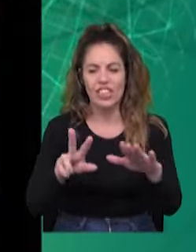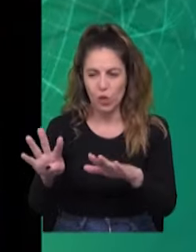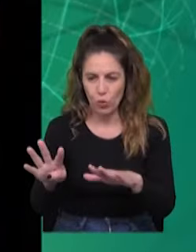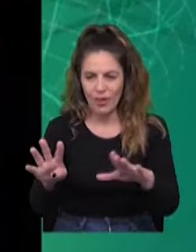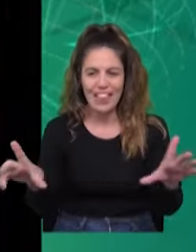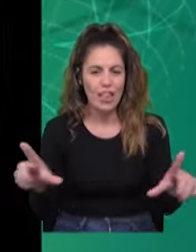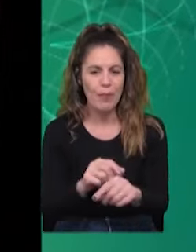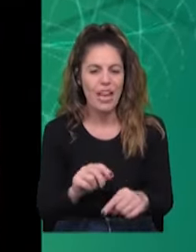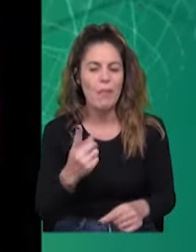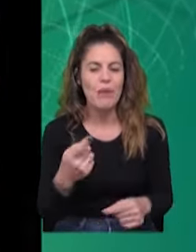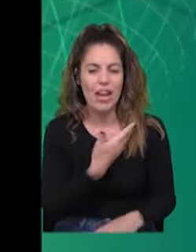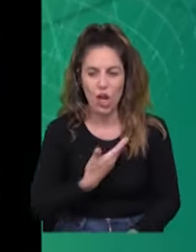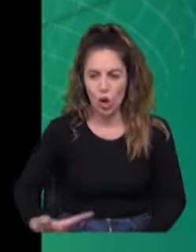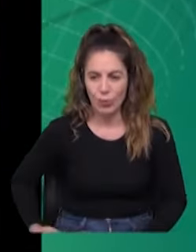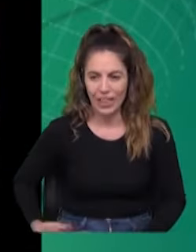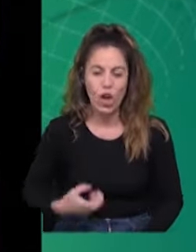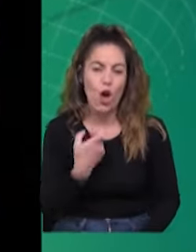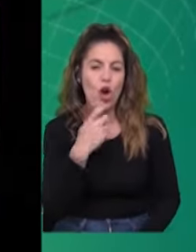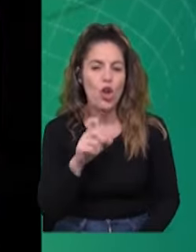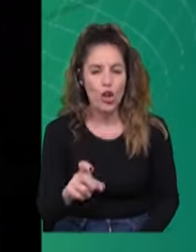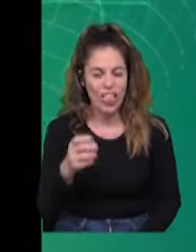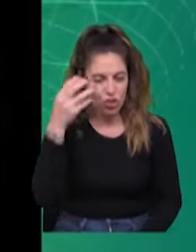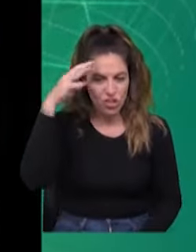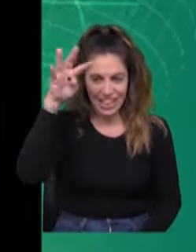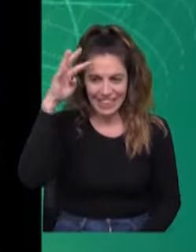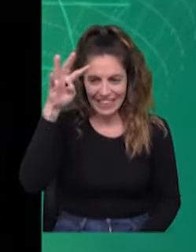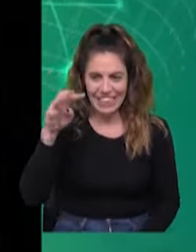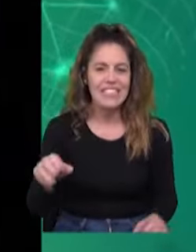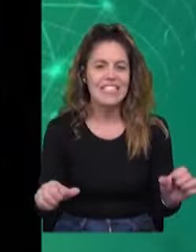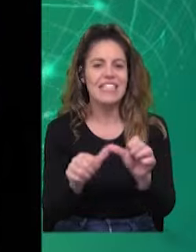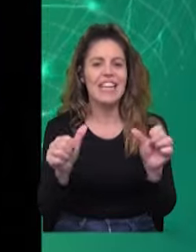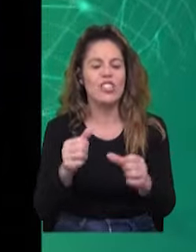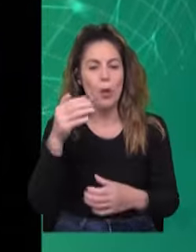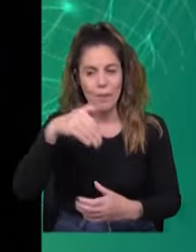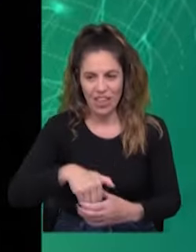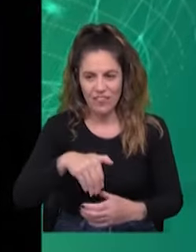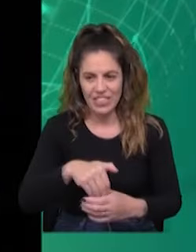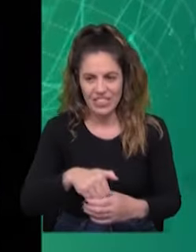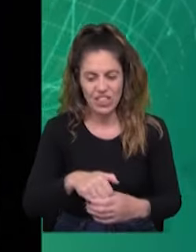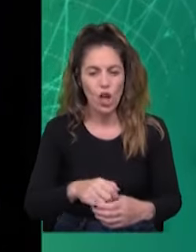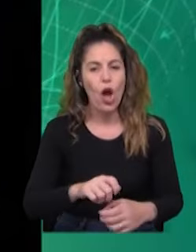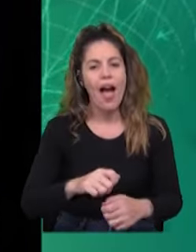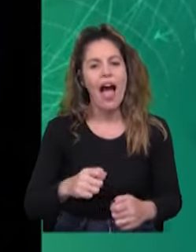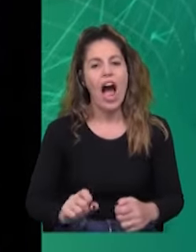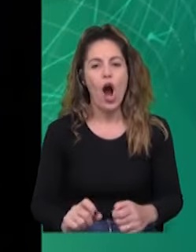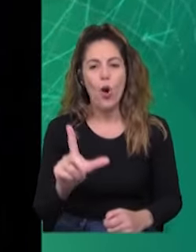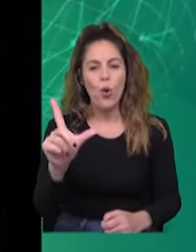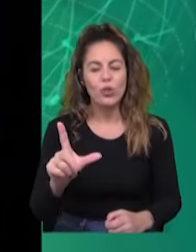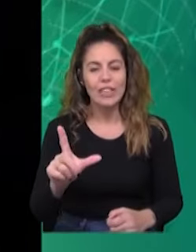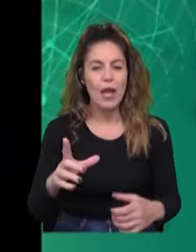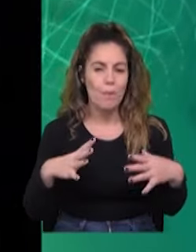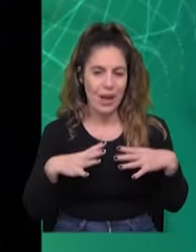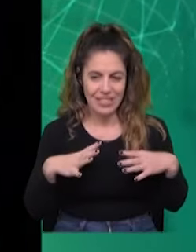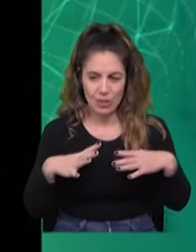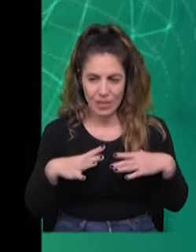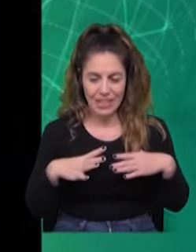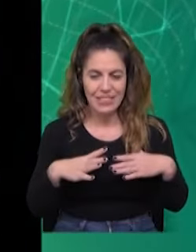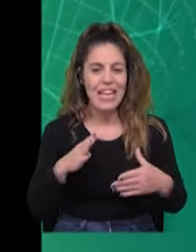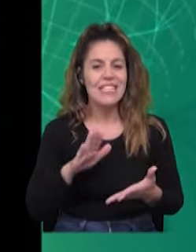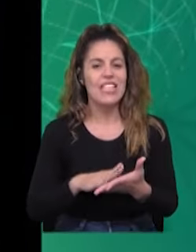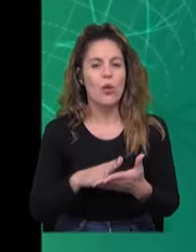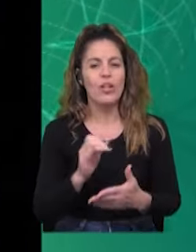finalizar el primer gobierno del Colorado Julio María sanguinetti se realizó el plebiscito por el reajuste de pasividades según índice medio de